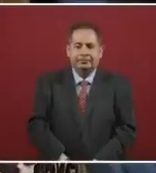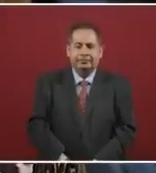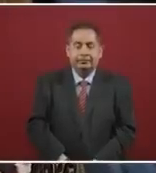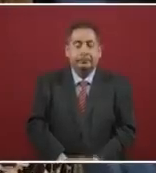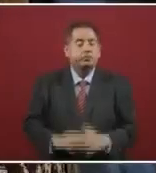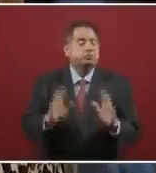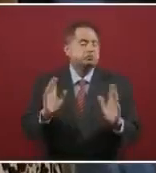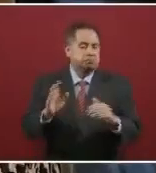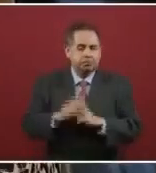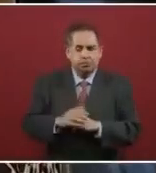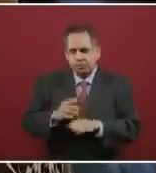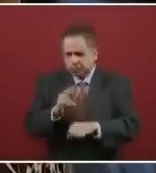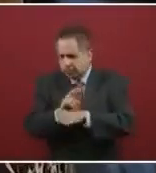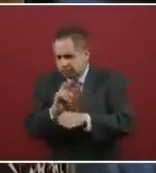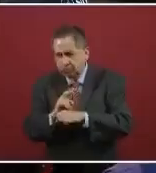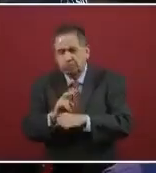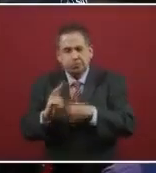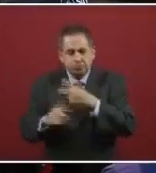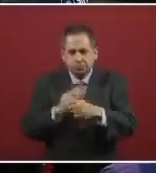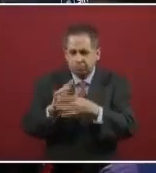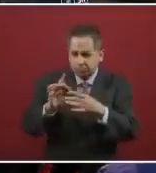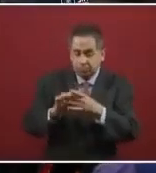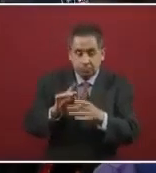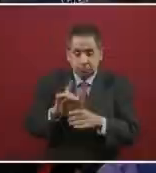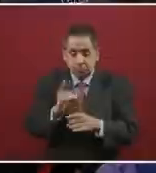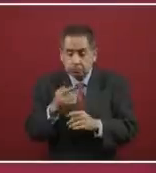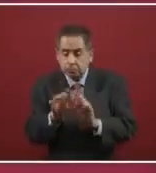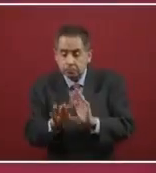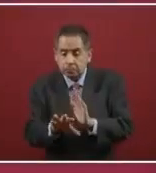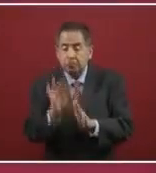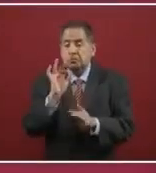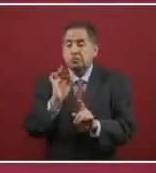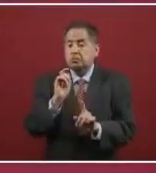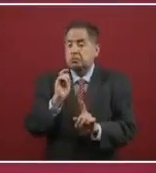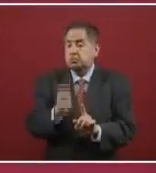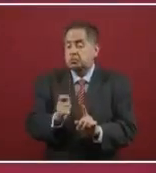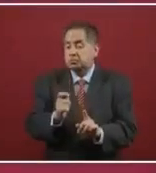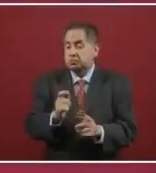Se están vigilando, y donde se encuentra que hay